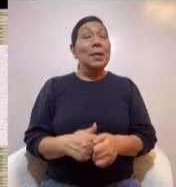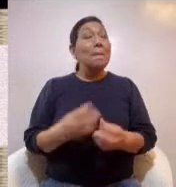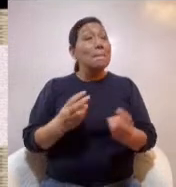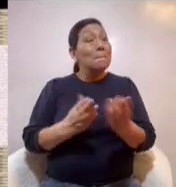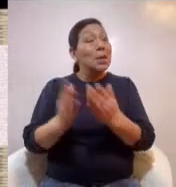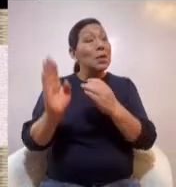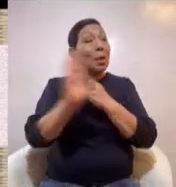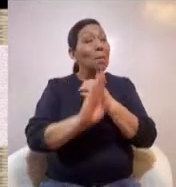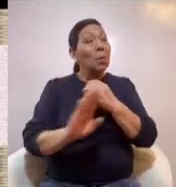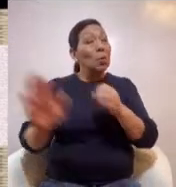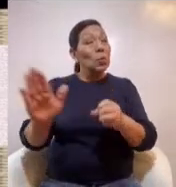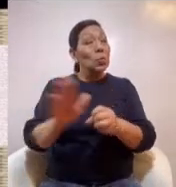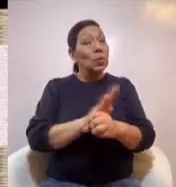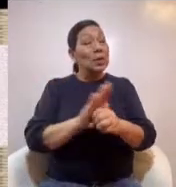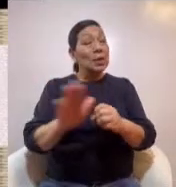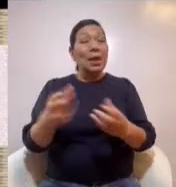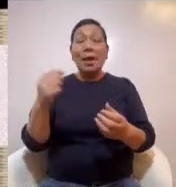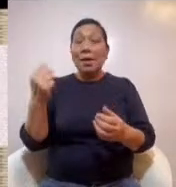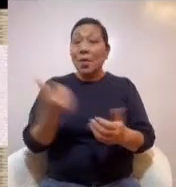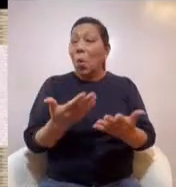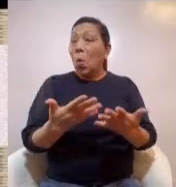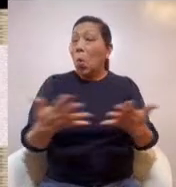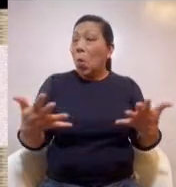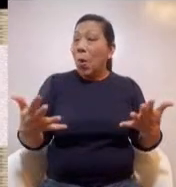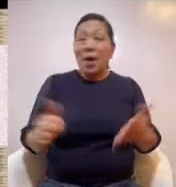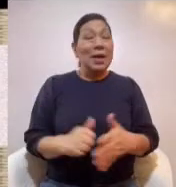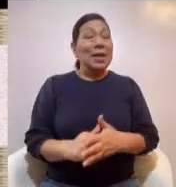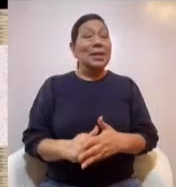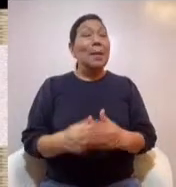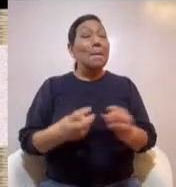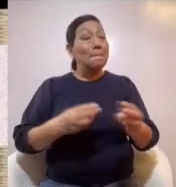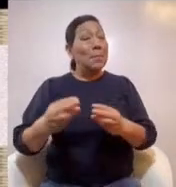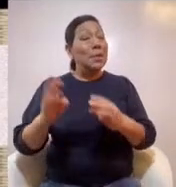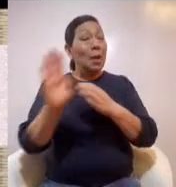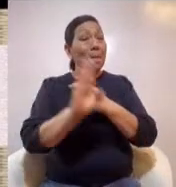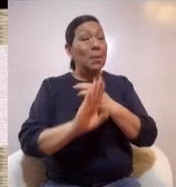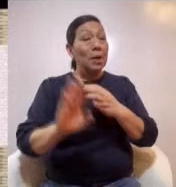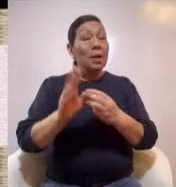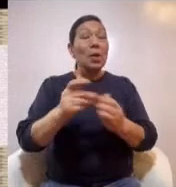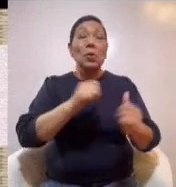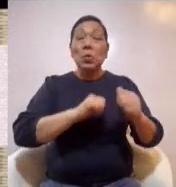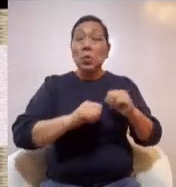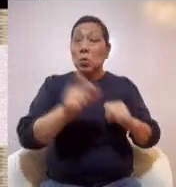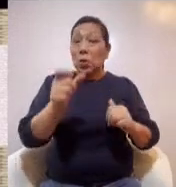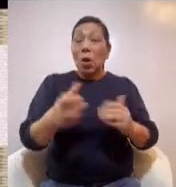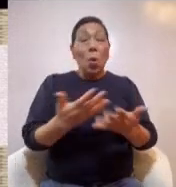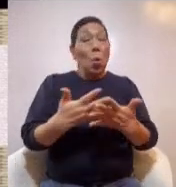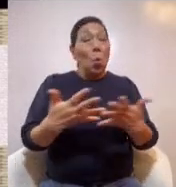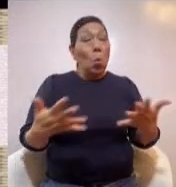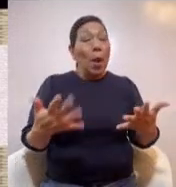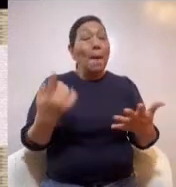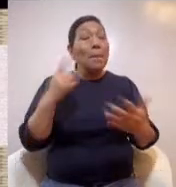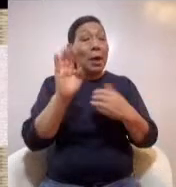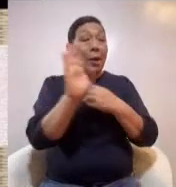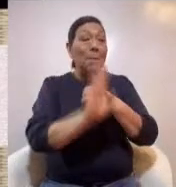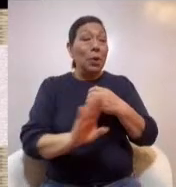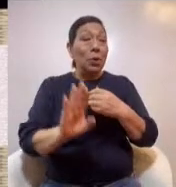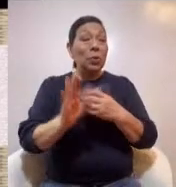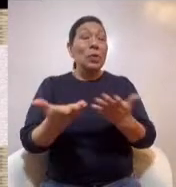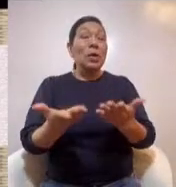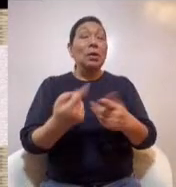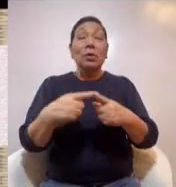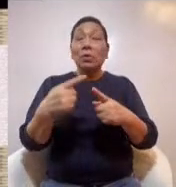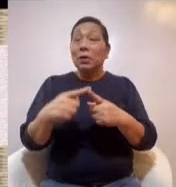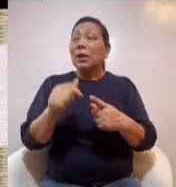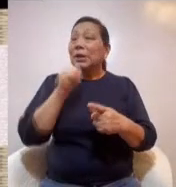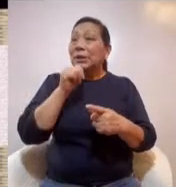hay medidas de protección eficientes e inmediatas, es que no hay medios para proteger a las víctimas, no hay medios para proteger a